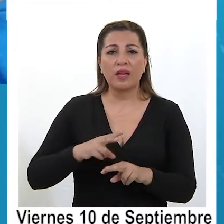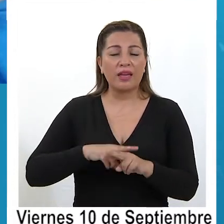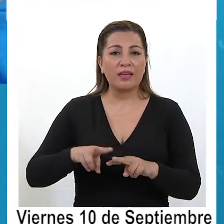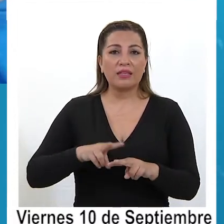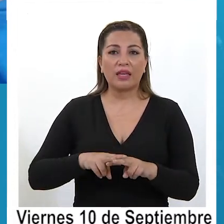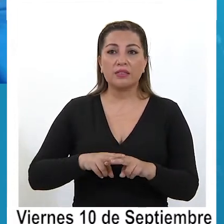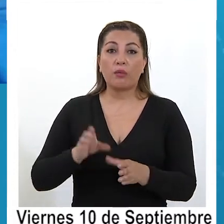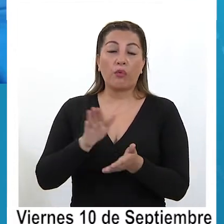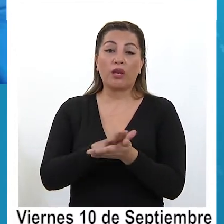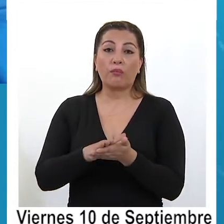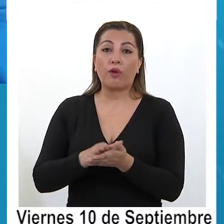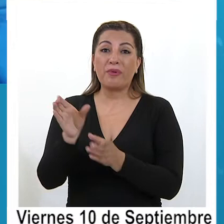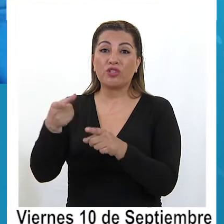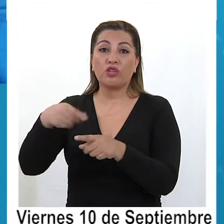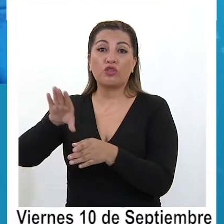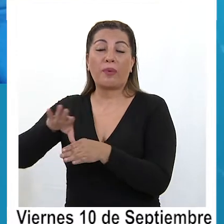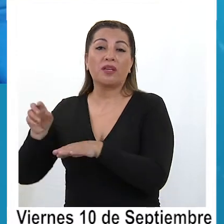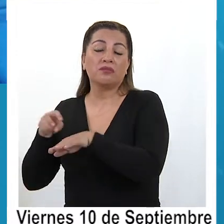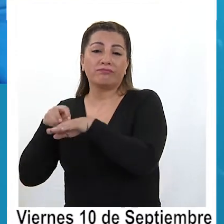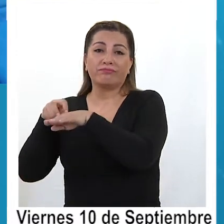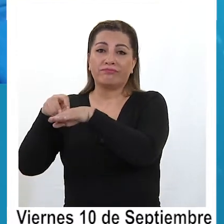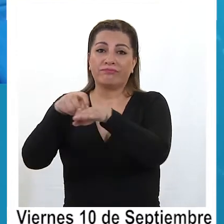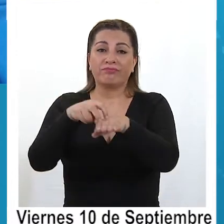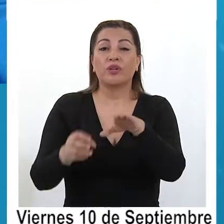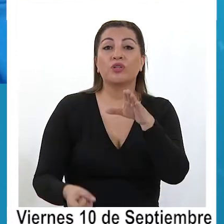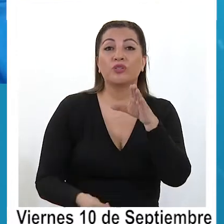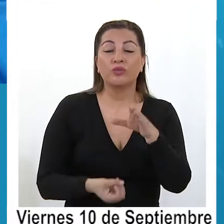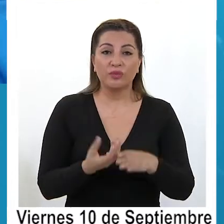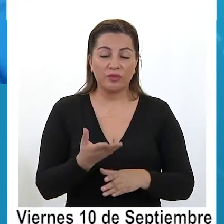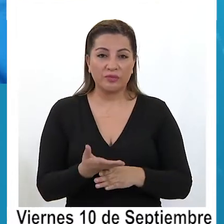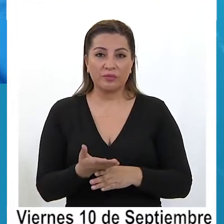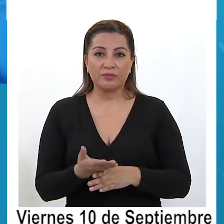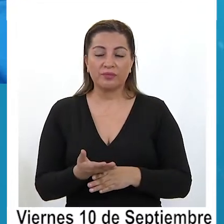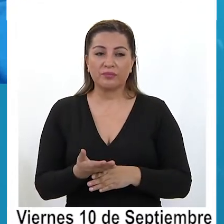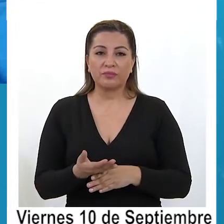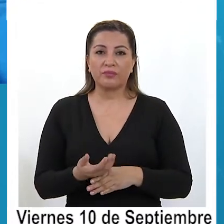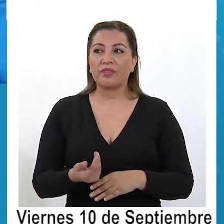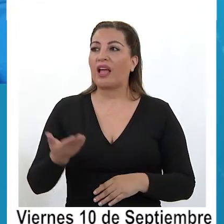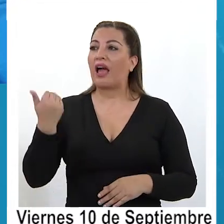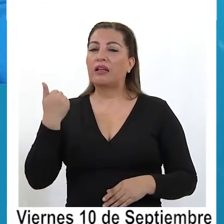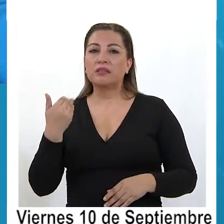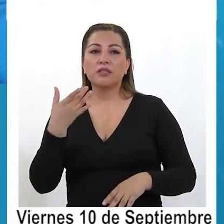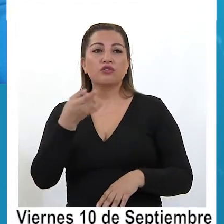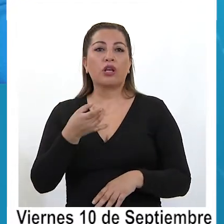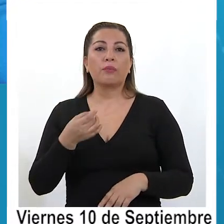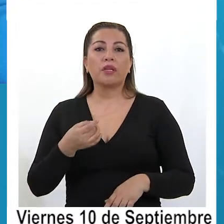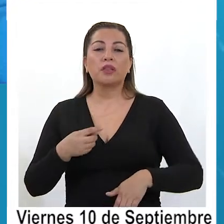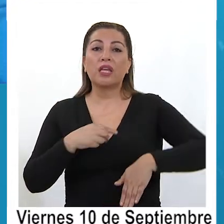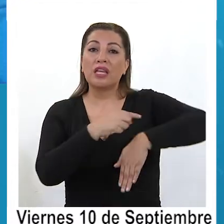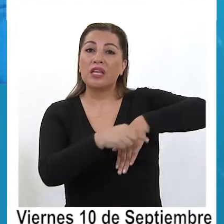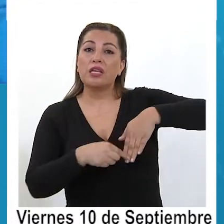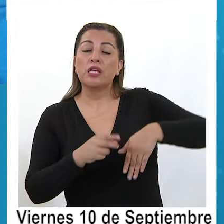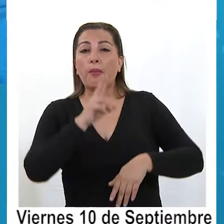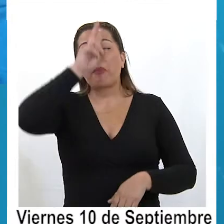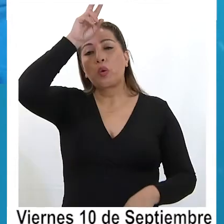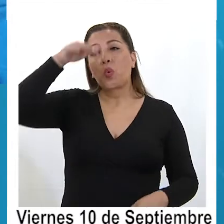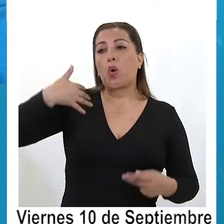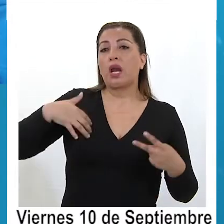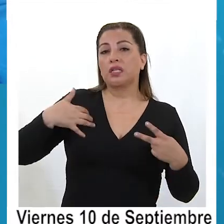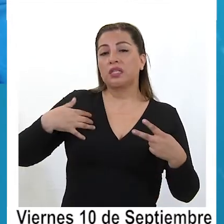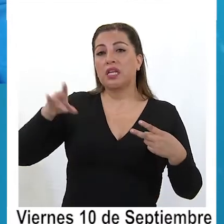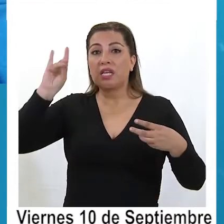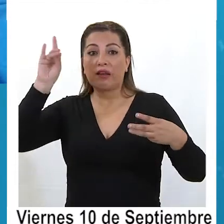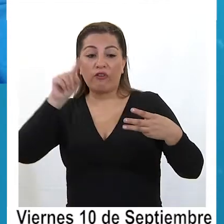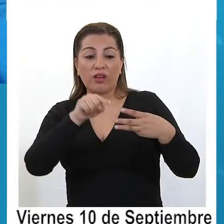procedimientos, de traslados, imagínense, tenemos todo este flujo nuevo migratorio. Antiguamente teníamos los flujos migratorios de Sudamérica, del Perú, de Argentina, de